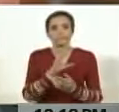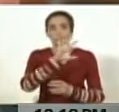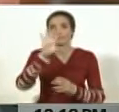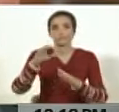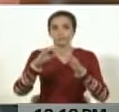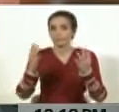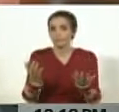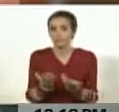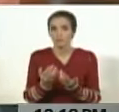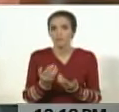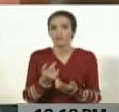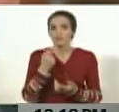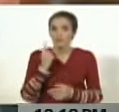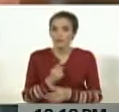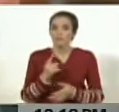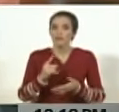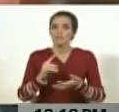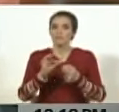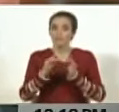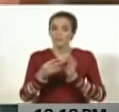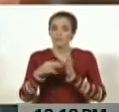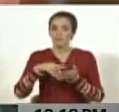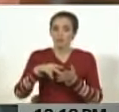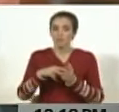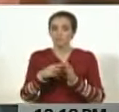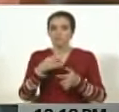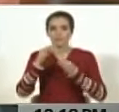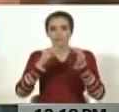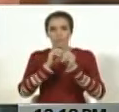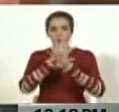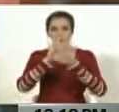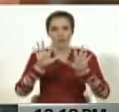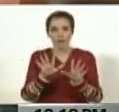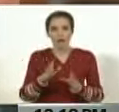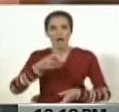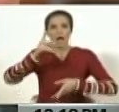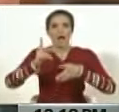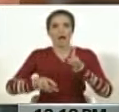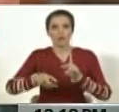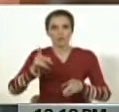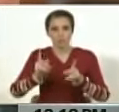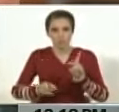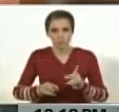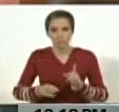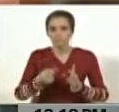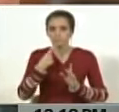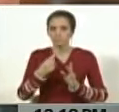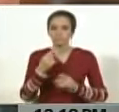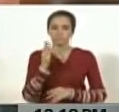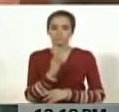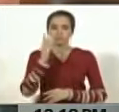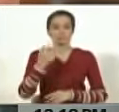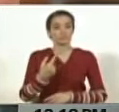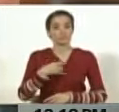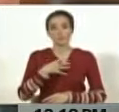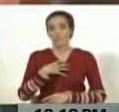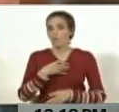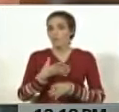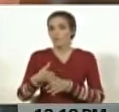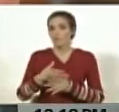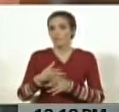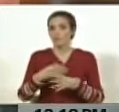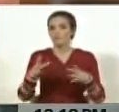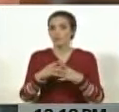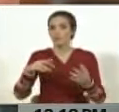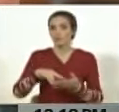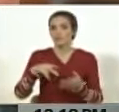llenarlo una interpretación. Evidentemente, hay partes de esa sentencia que yo no comparto. Todo lo que tiene que